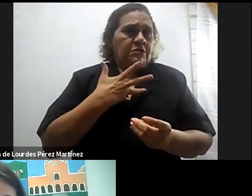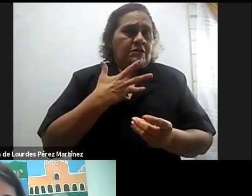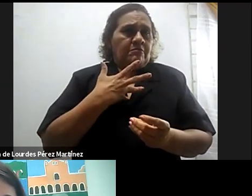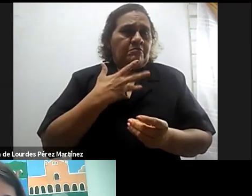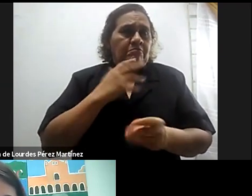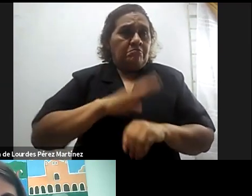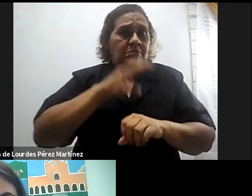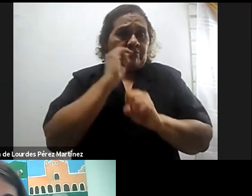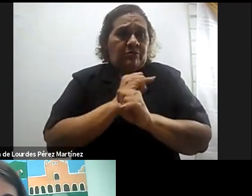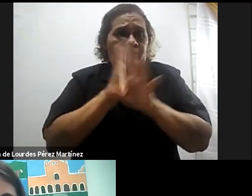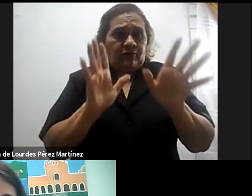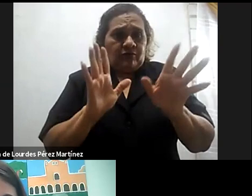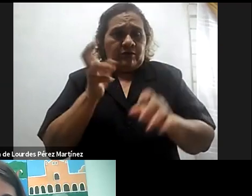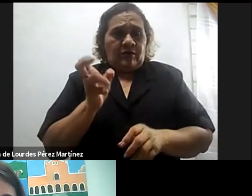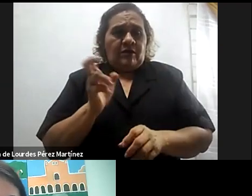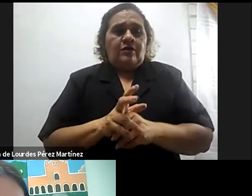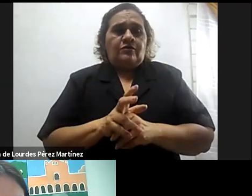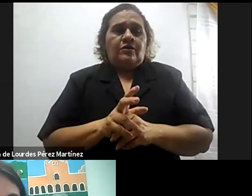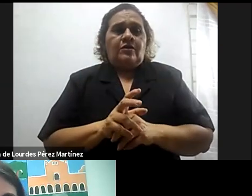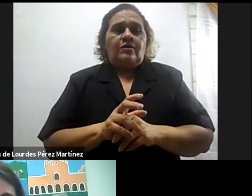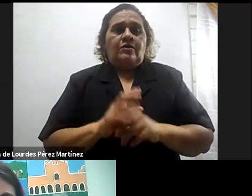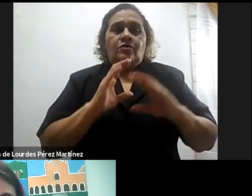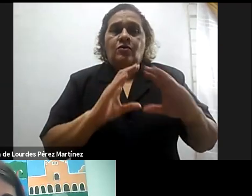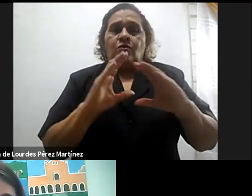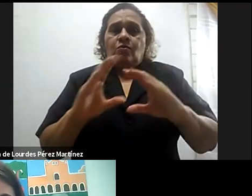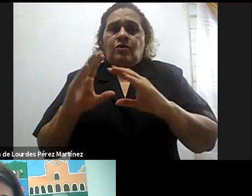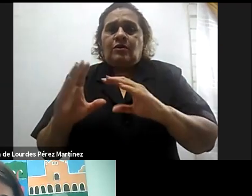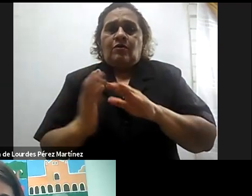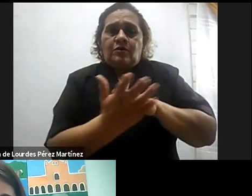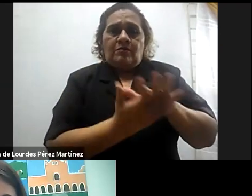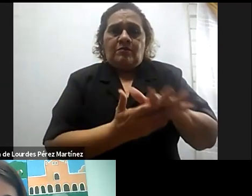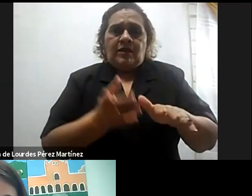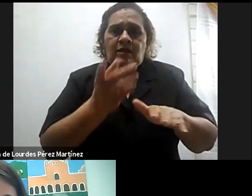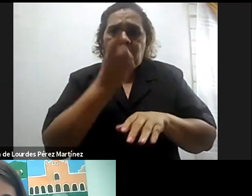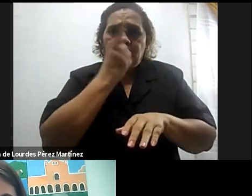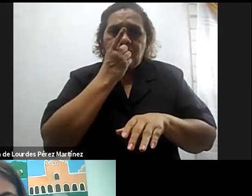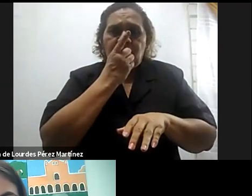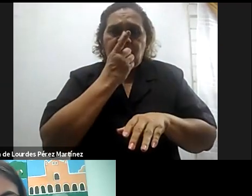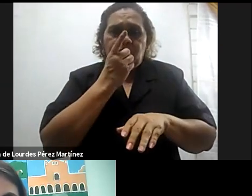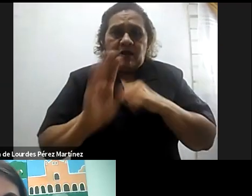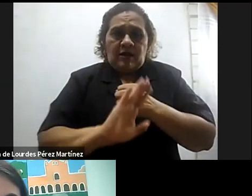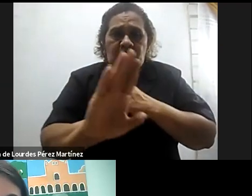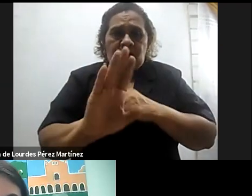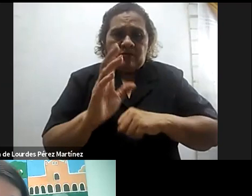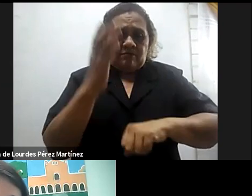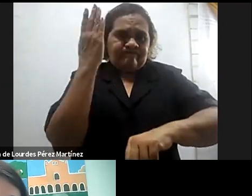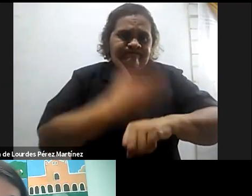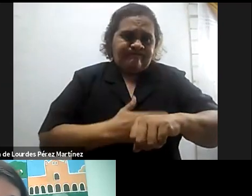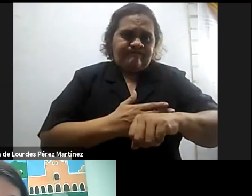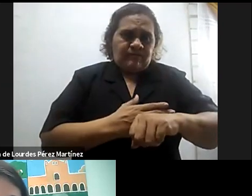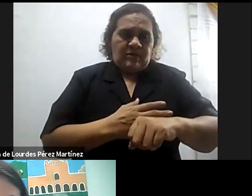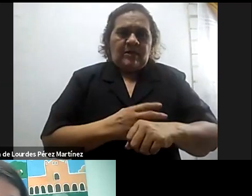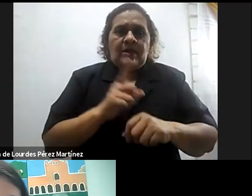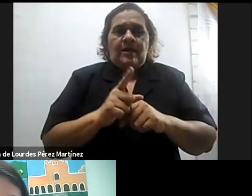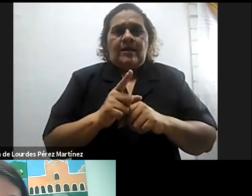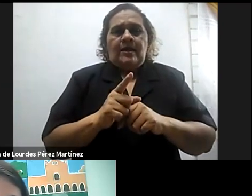sobre estos tips de prevención de pie diabético, es decir, de amputaciones del por En pie la diabético? página de la Secretaría, en